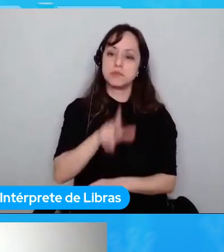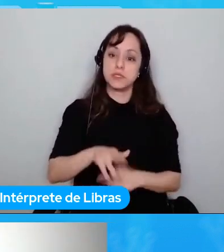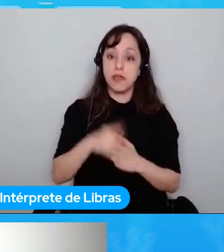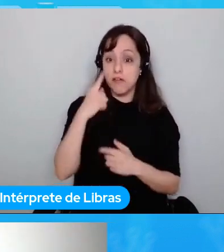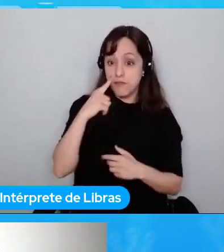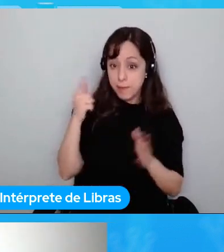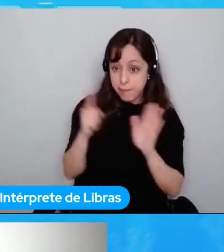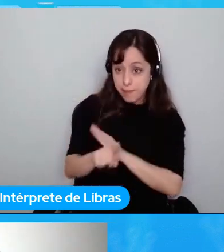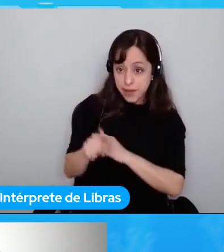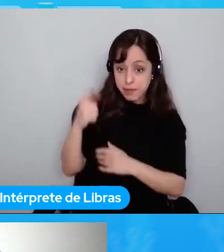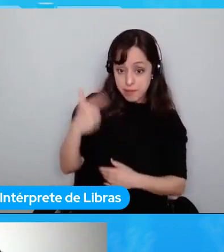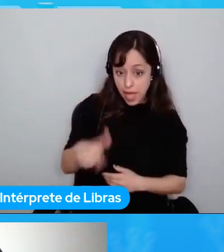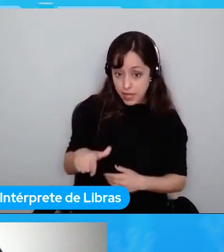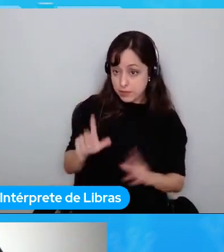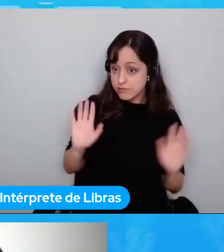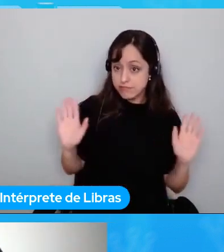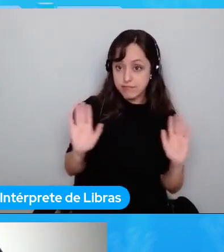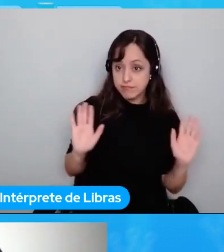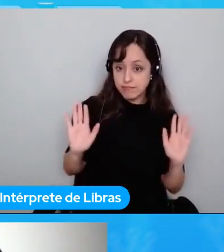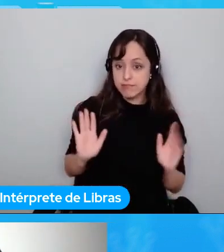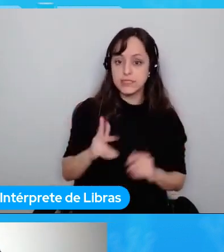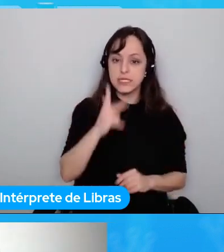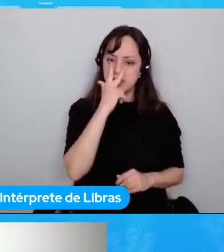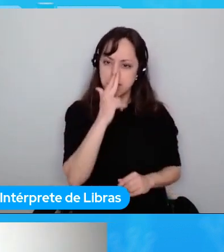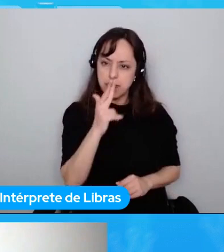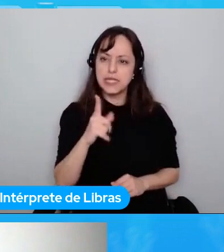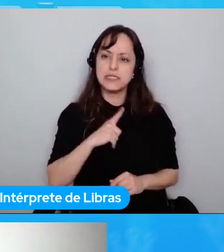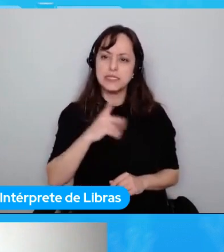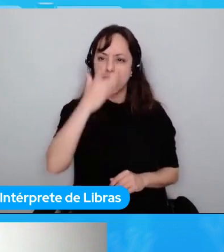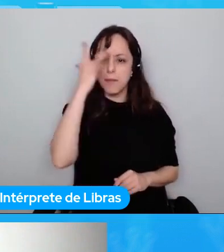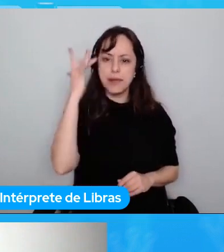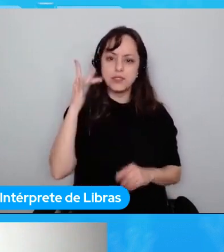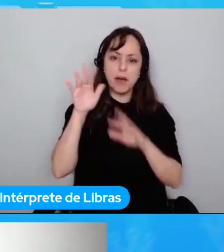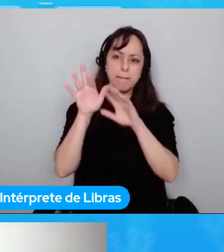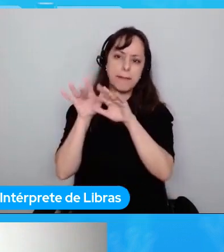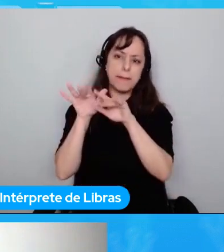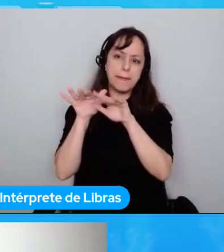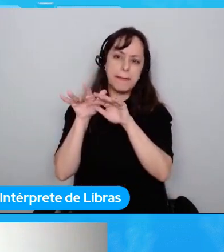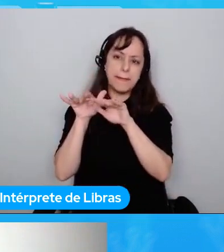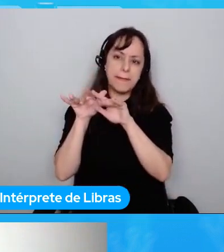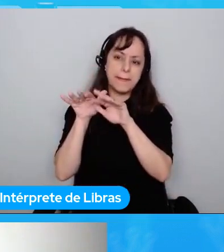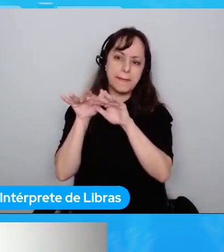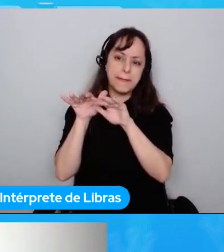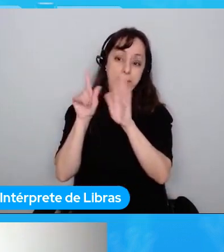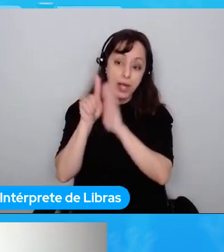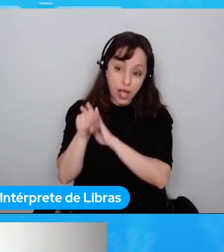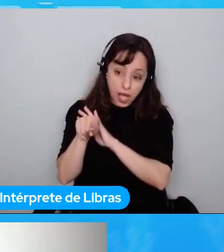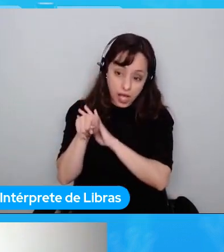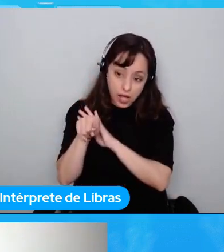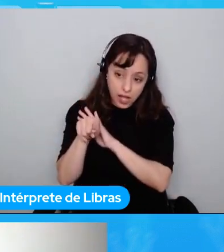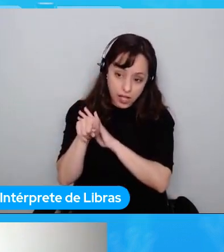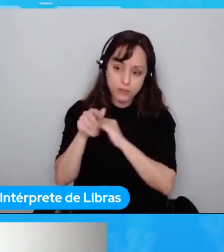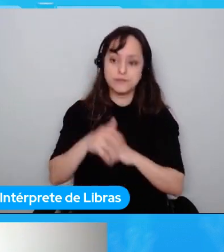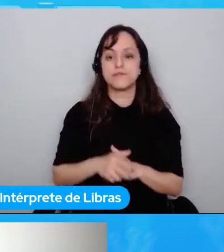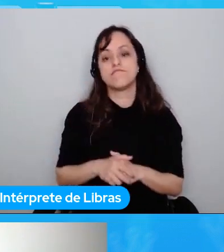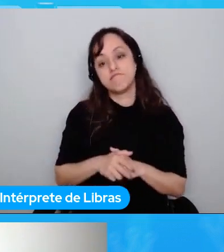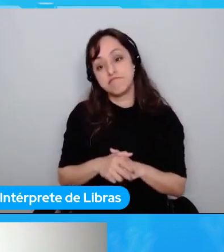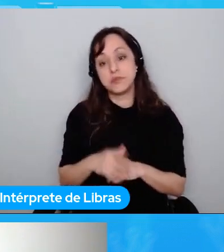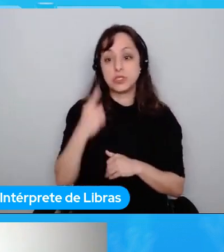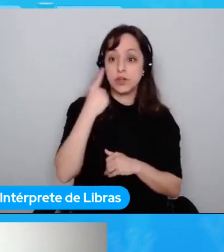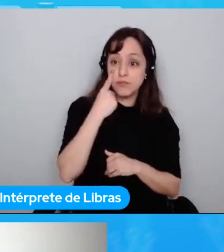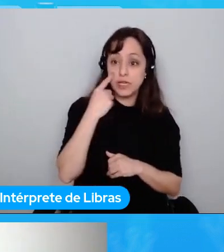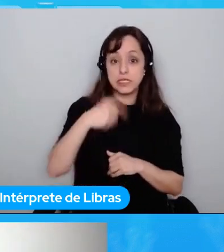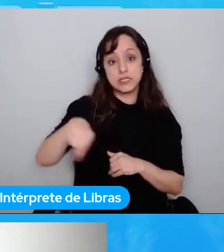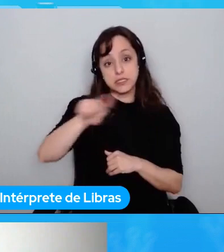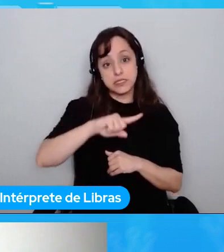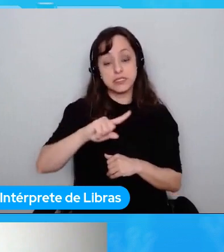aquí en Discord. Parece que alguien está preguntando, vamos a esperar un momento. Mientras, animo a los que están ahí